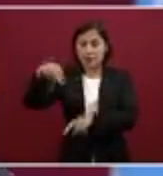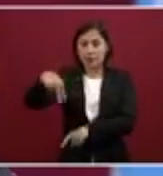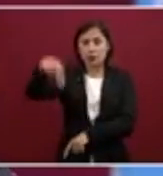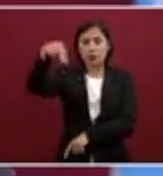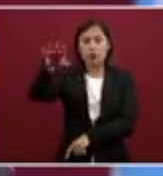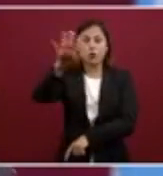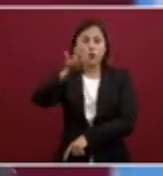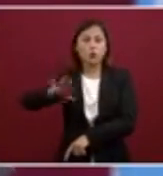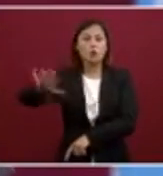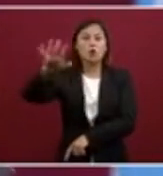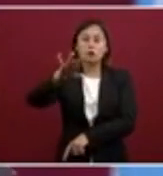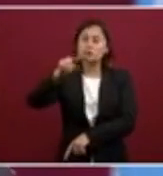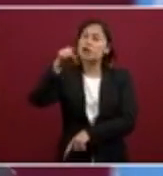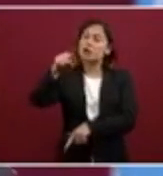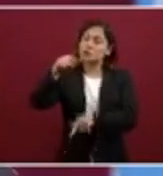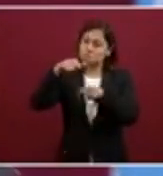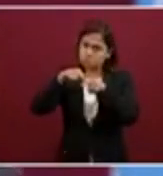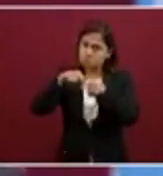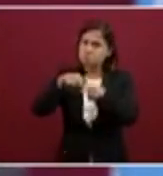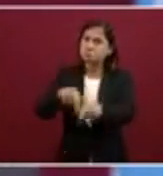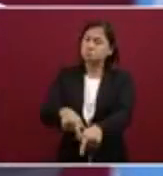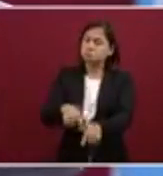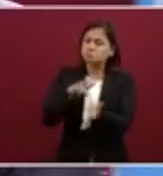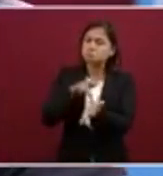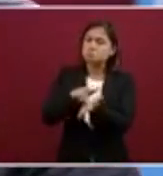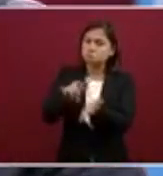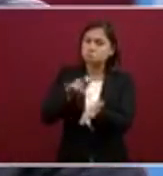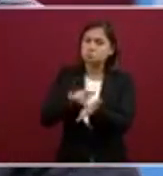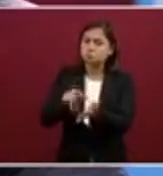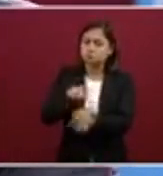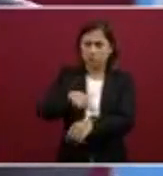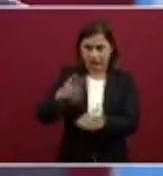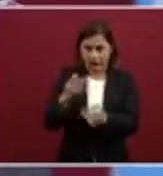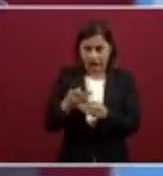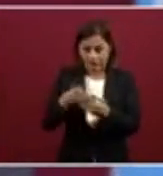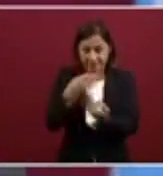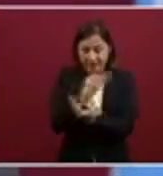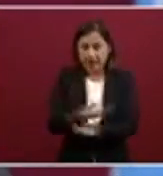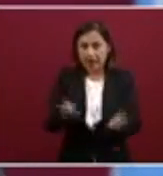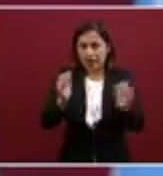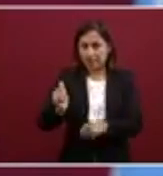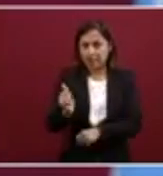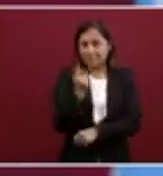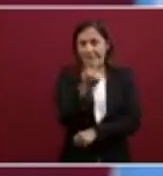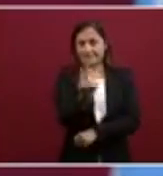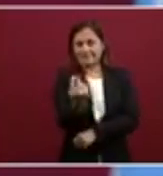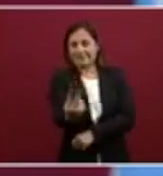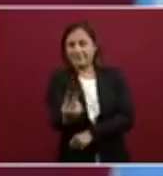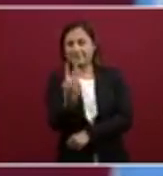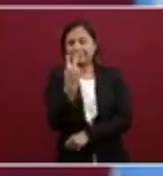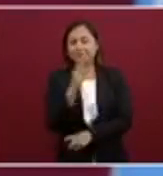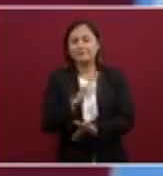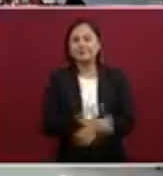están viendo y nos están escuchando todos lados. Lo tercero, acerca de tu pregunta,